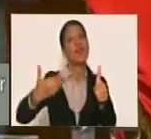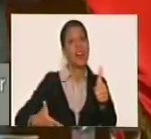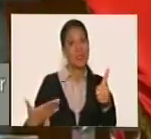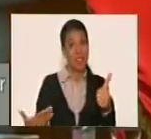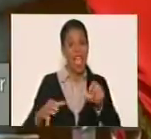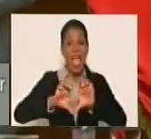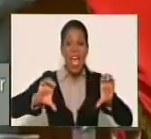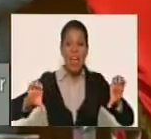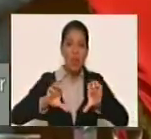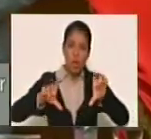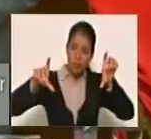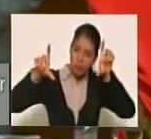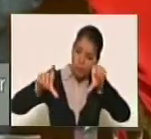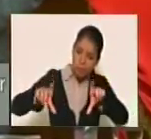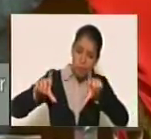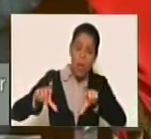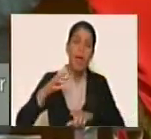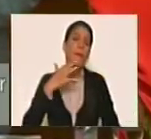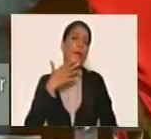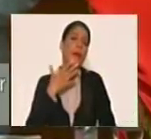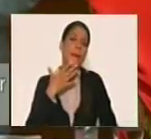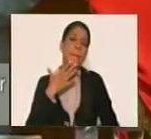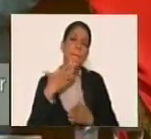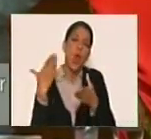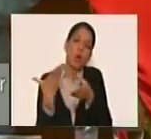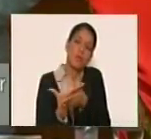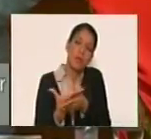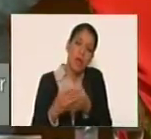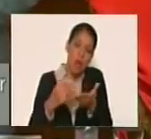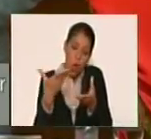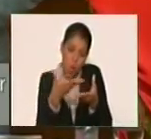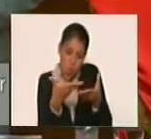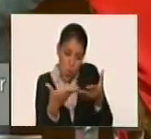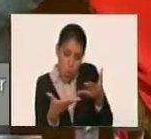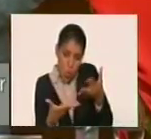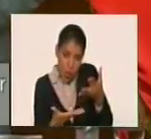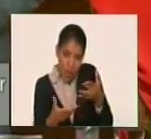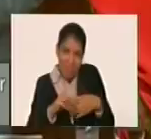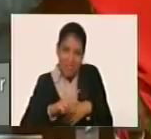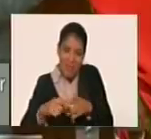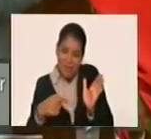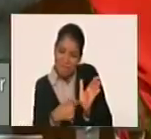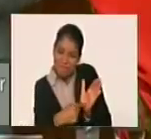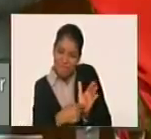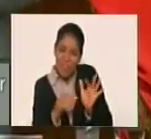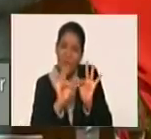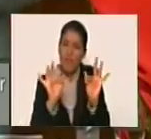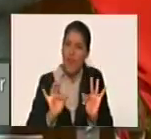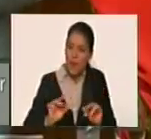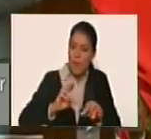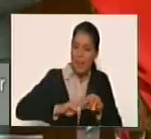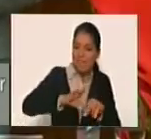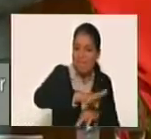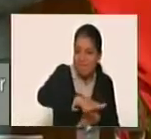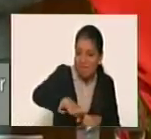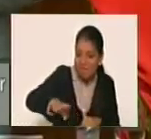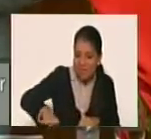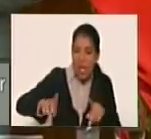en el currículum la formación para la paz, un componente,